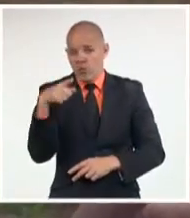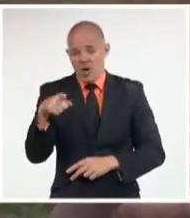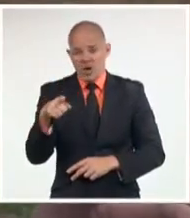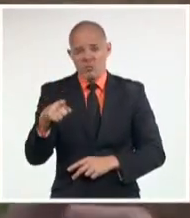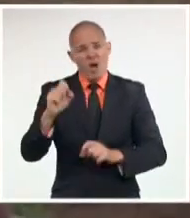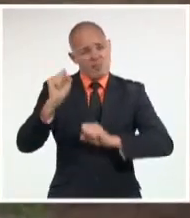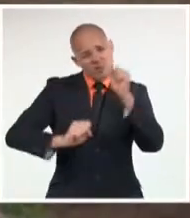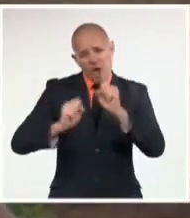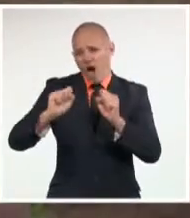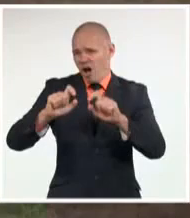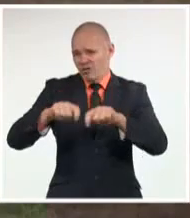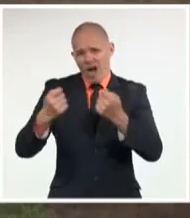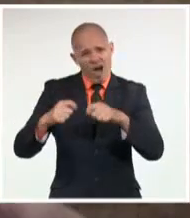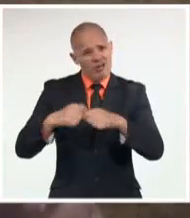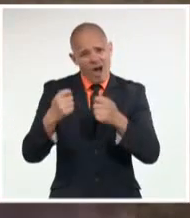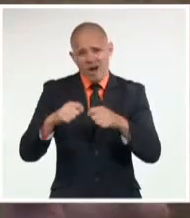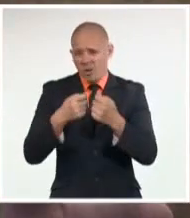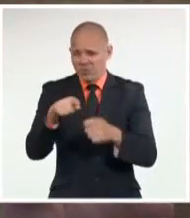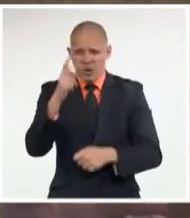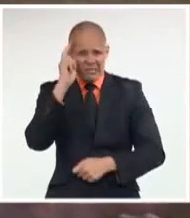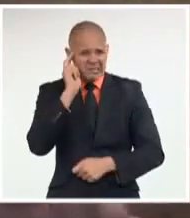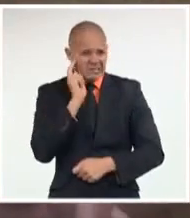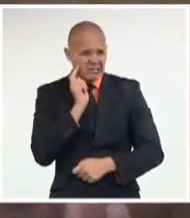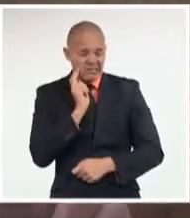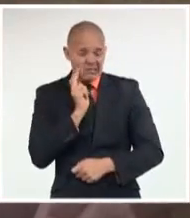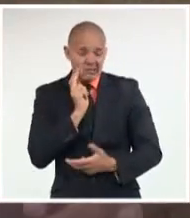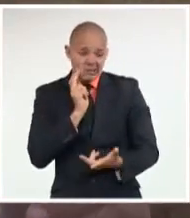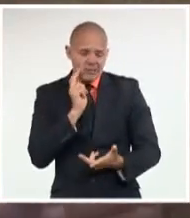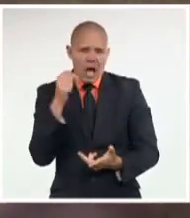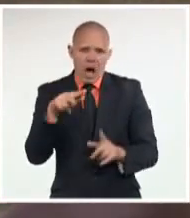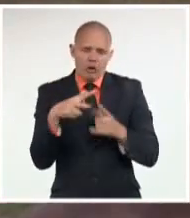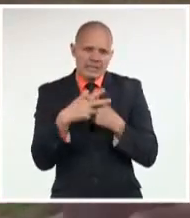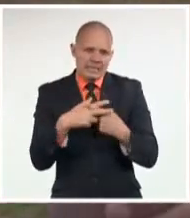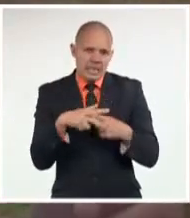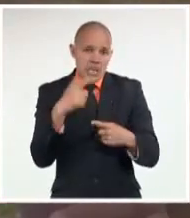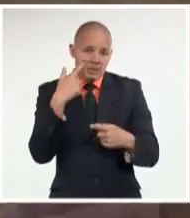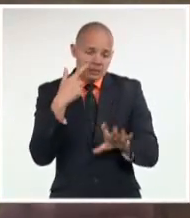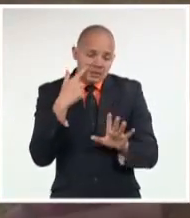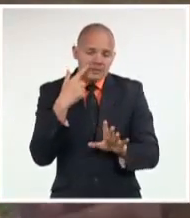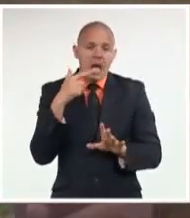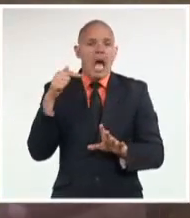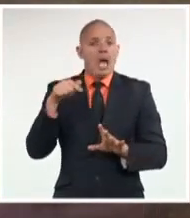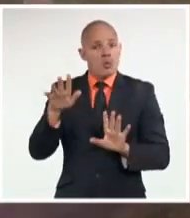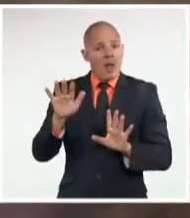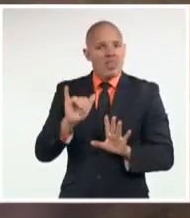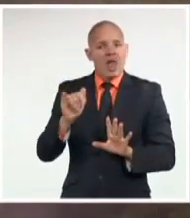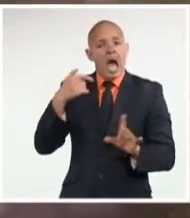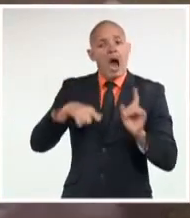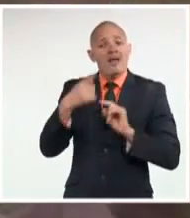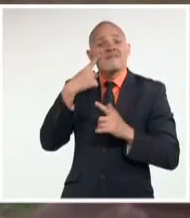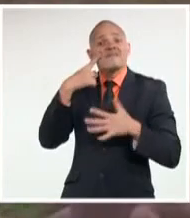problemas, una bomba muy vieja que la estamos reparando, y el país está haciendo un esfuerzo para comprar